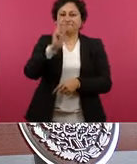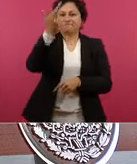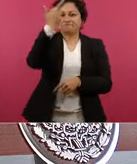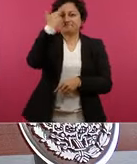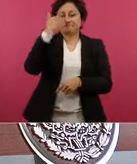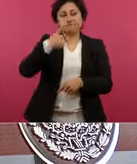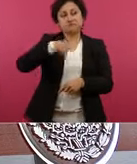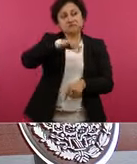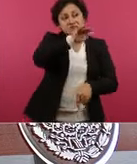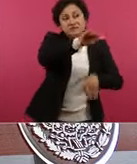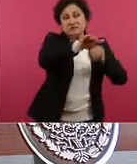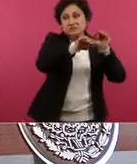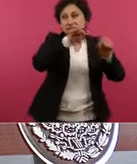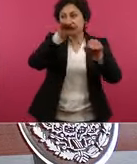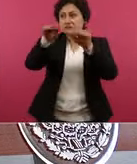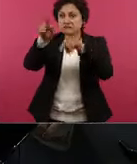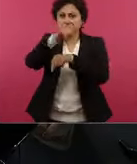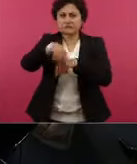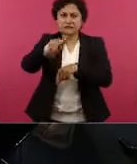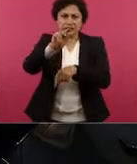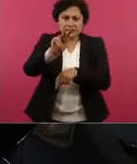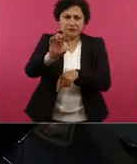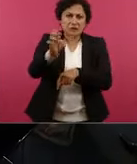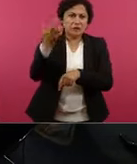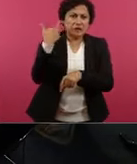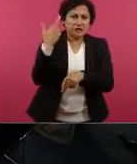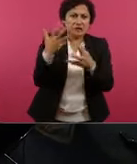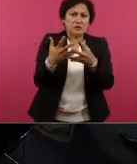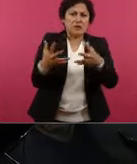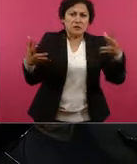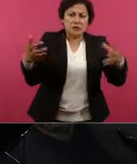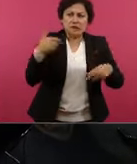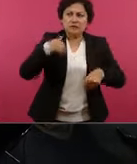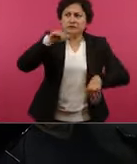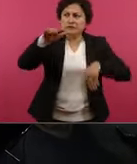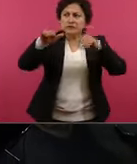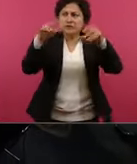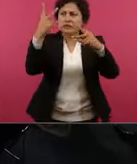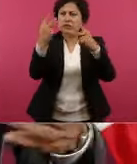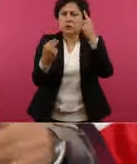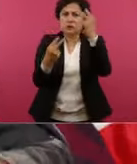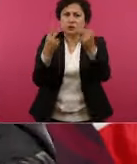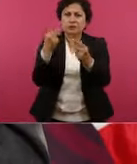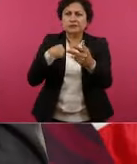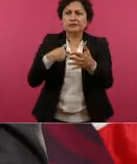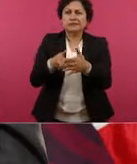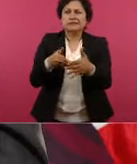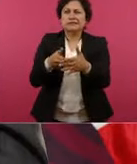más influyentes, íbamos a los estados y en algunos estados